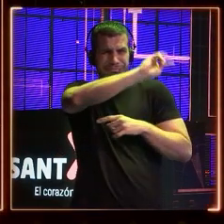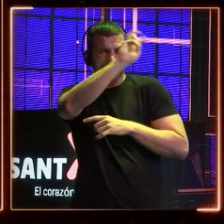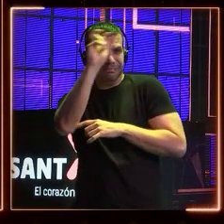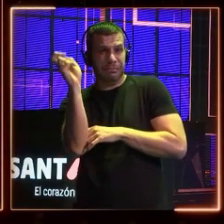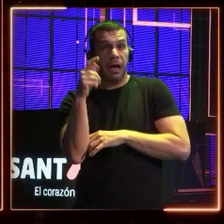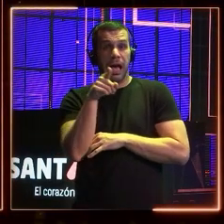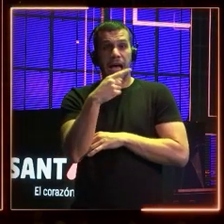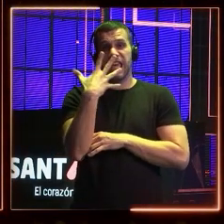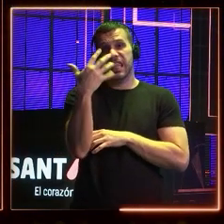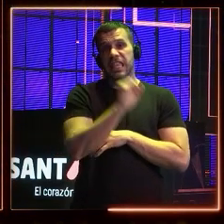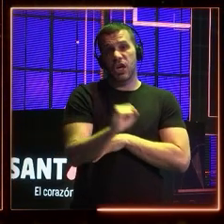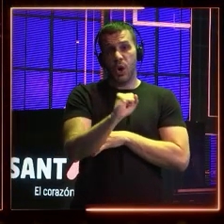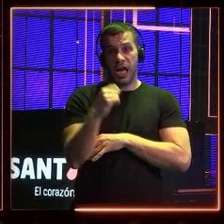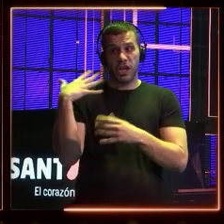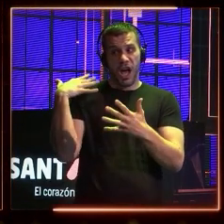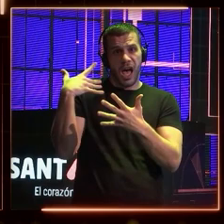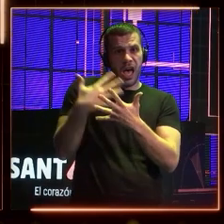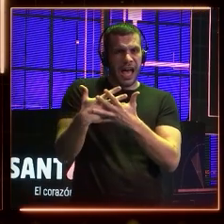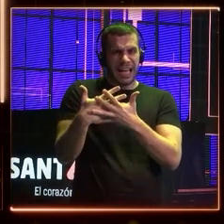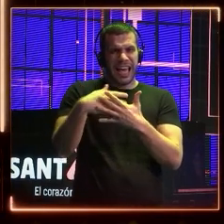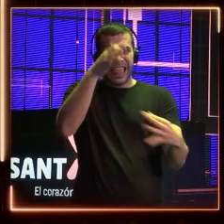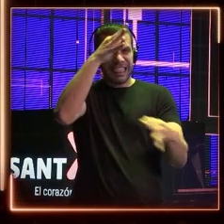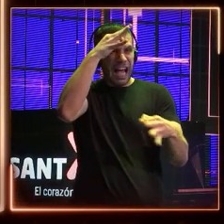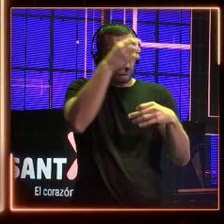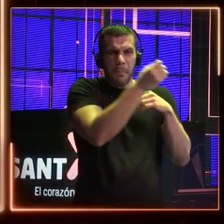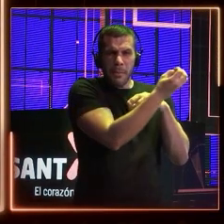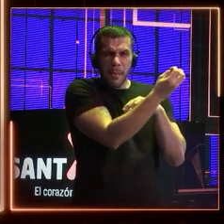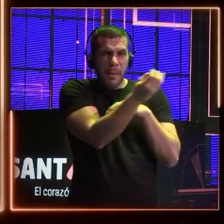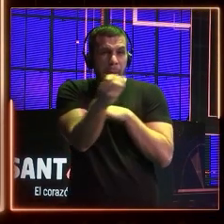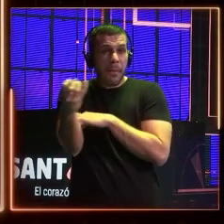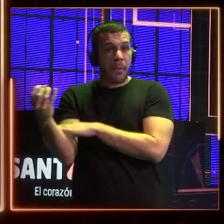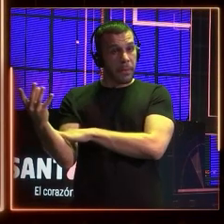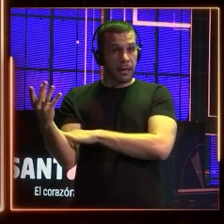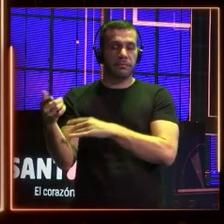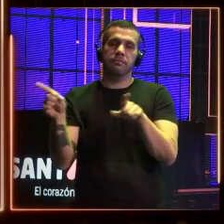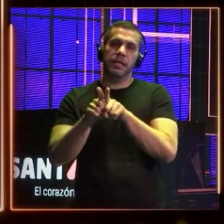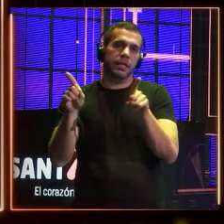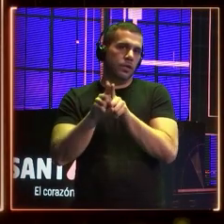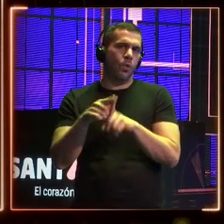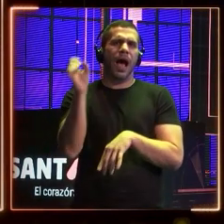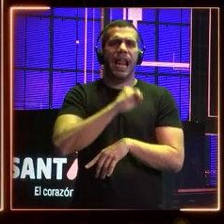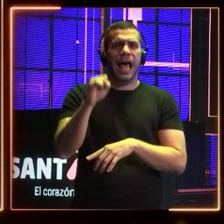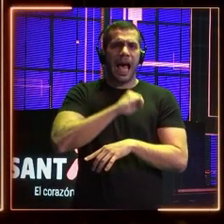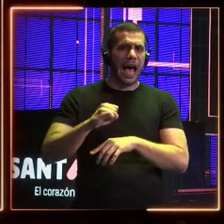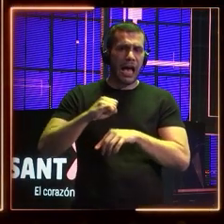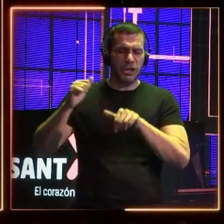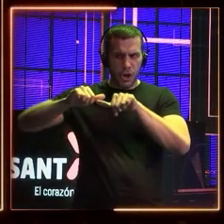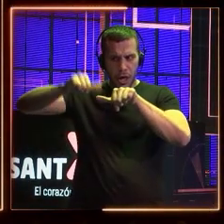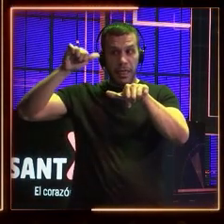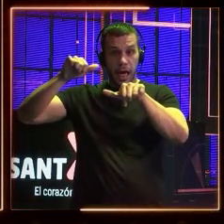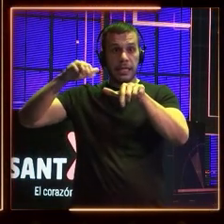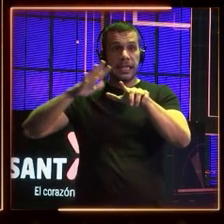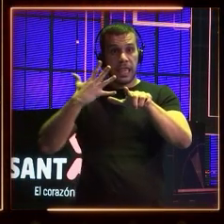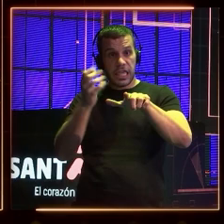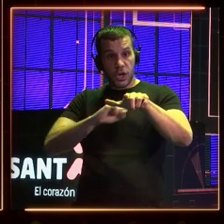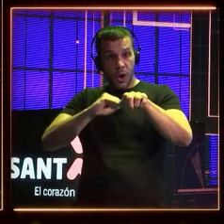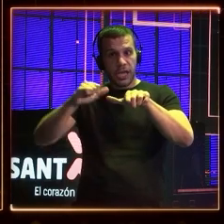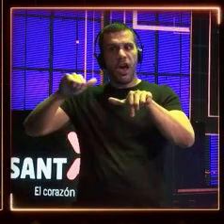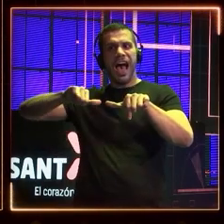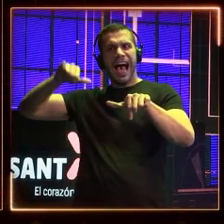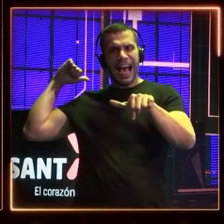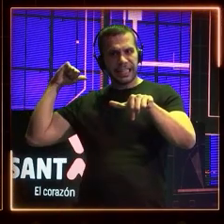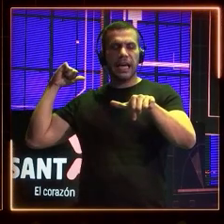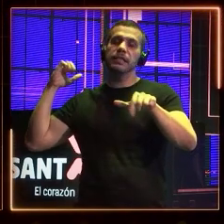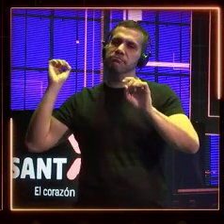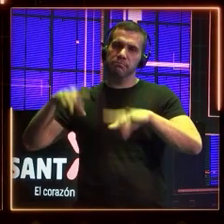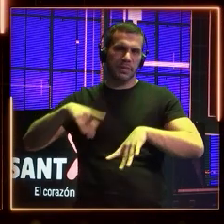últimos 5 años se han generado tantos datos como en el resto de años de toda la humanidad y no deja sino de acelerarse hablamos de